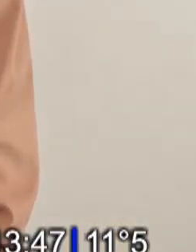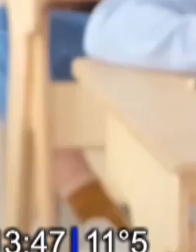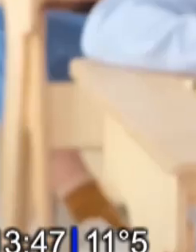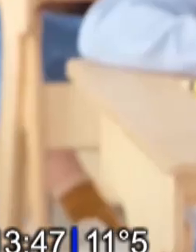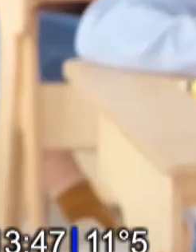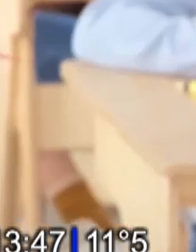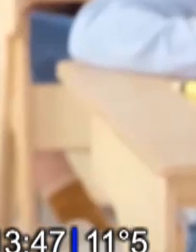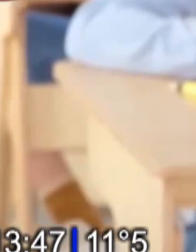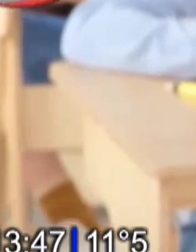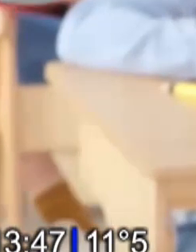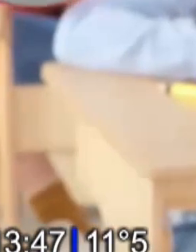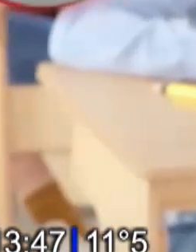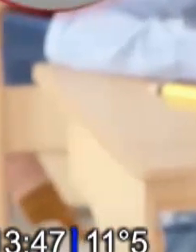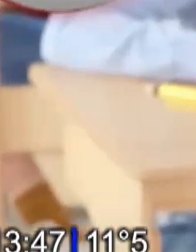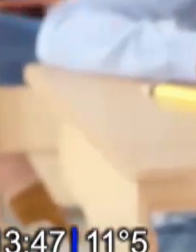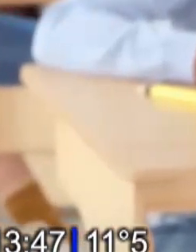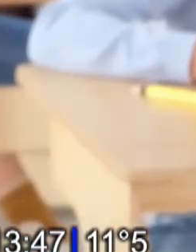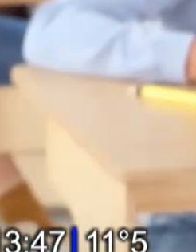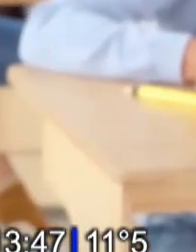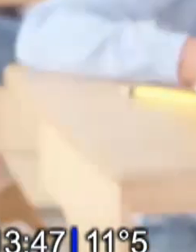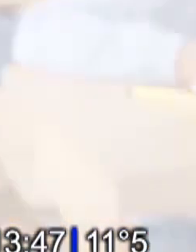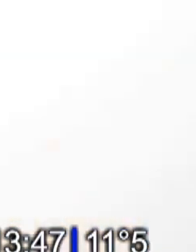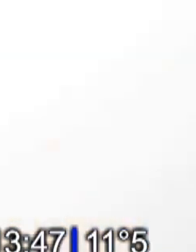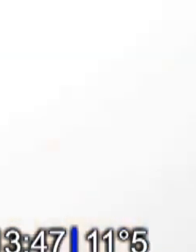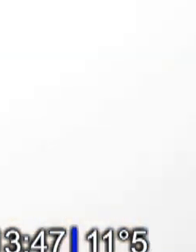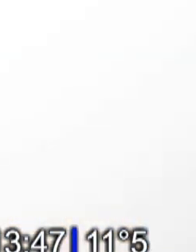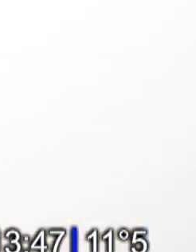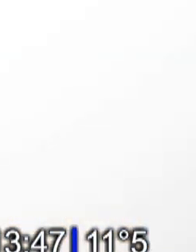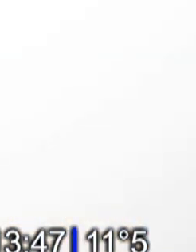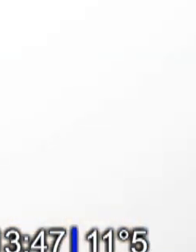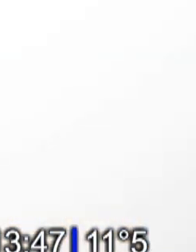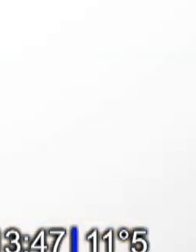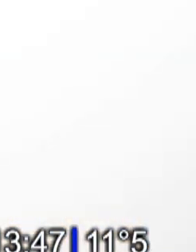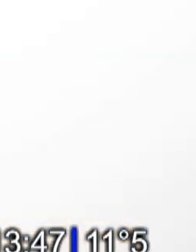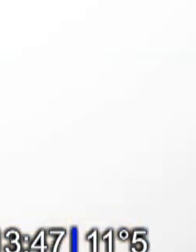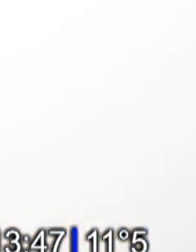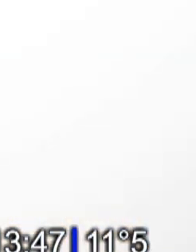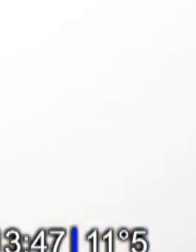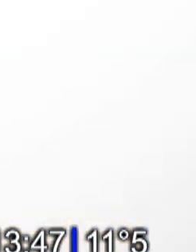Language Solutions, calidad e innovación en idiomas. Seguinos en redes para mayor información.